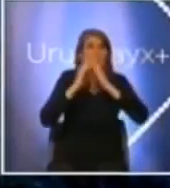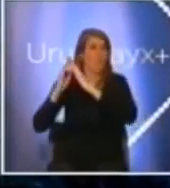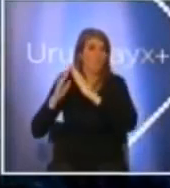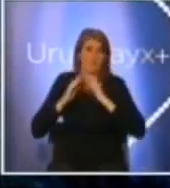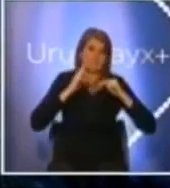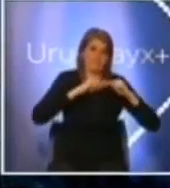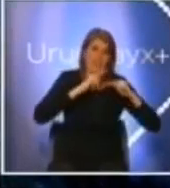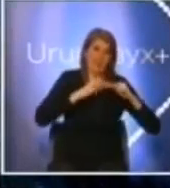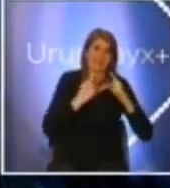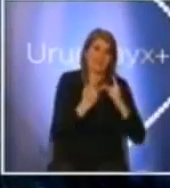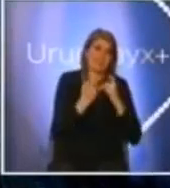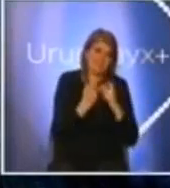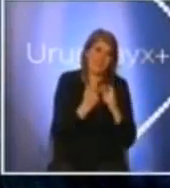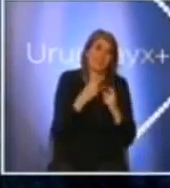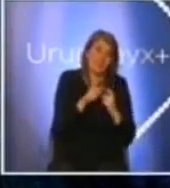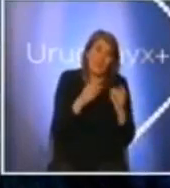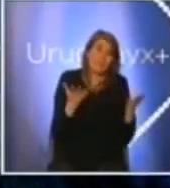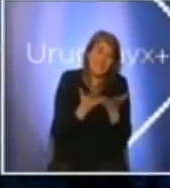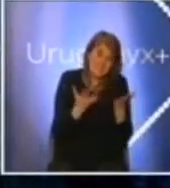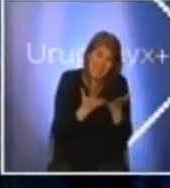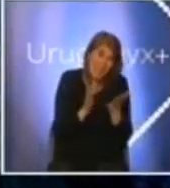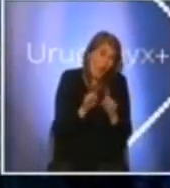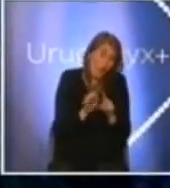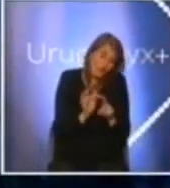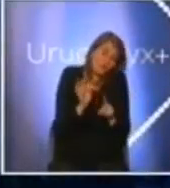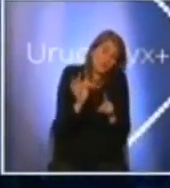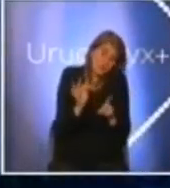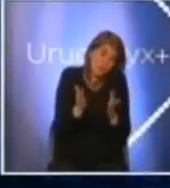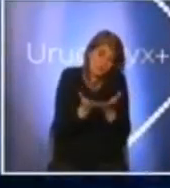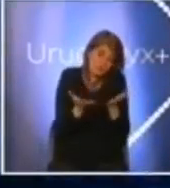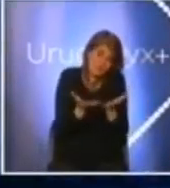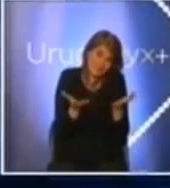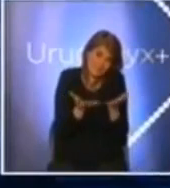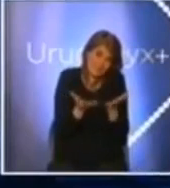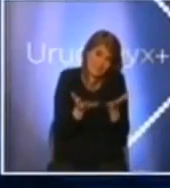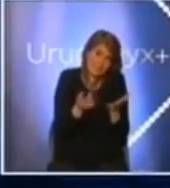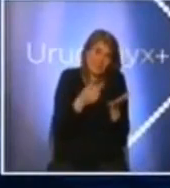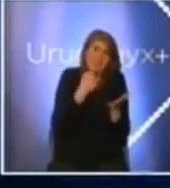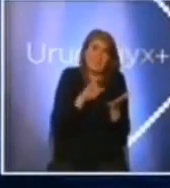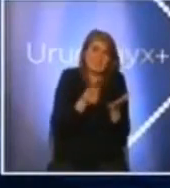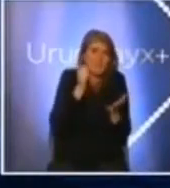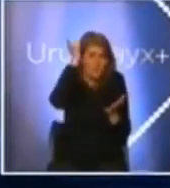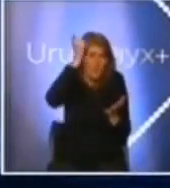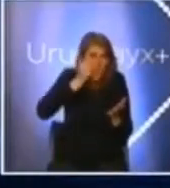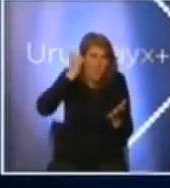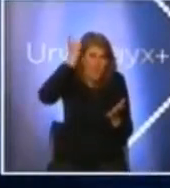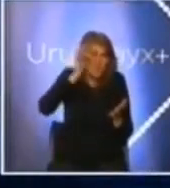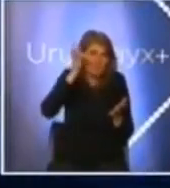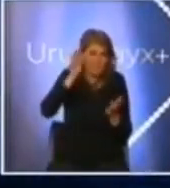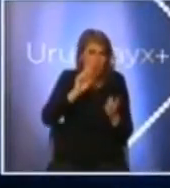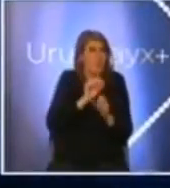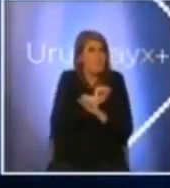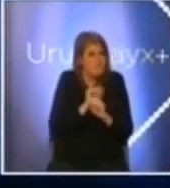presente hay varios futuros posibles. Pero el futuro que describimos no es una utopía, es una